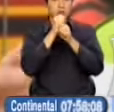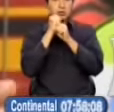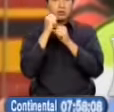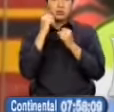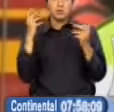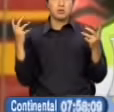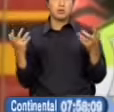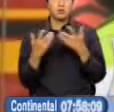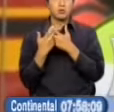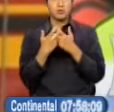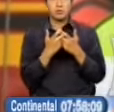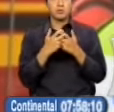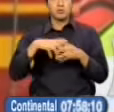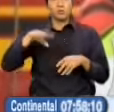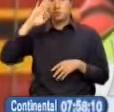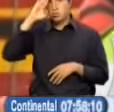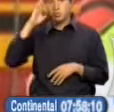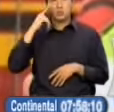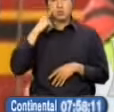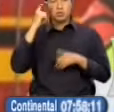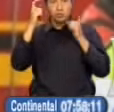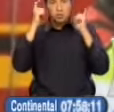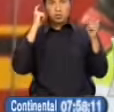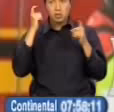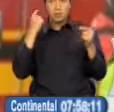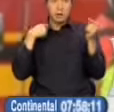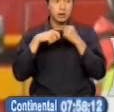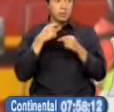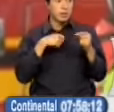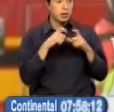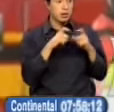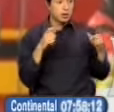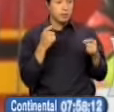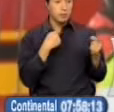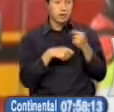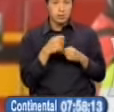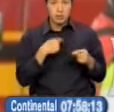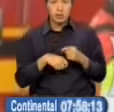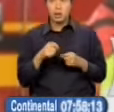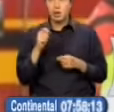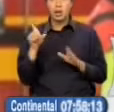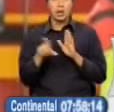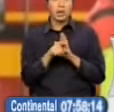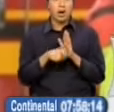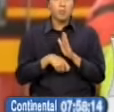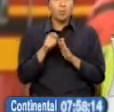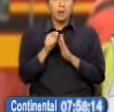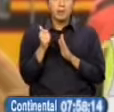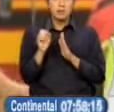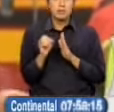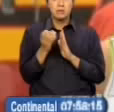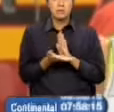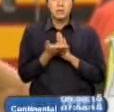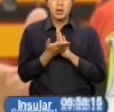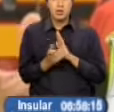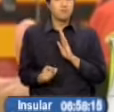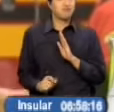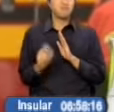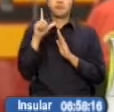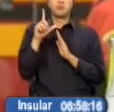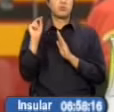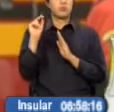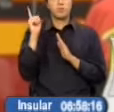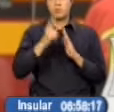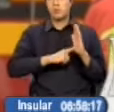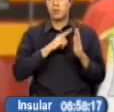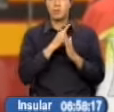conjuntamente con el intendente para el control de la reventa que sea lo permitido por la ley y no se alcancen precios desorbitantes